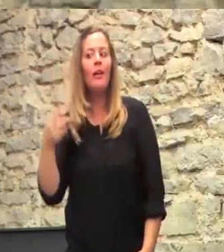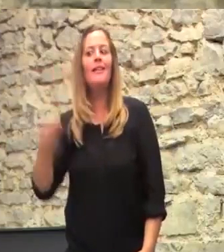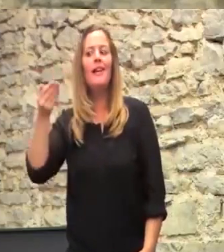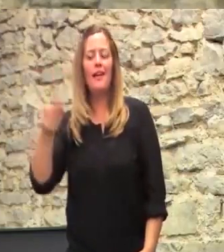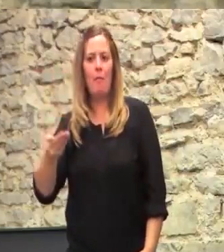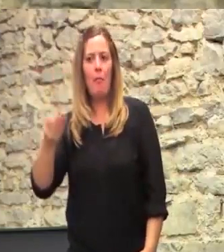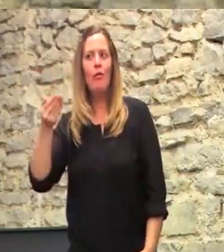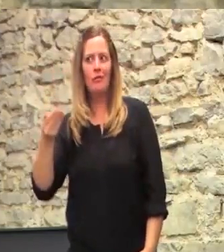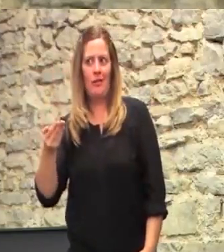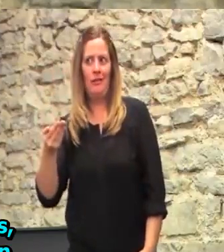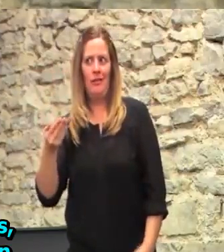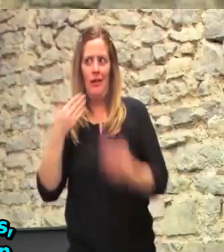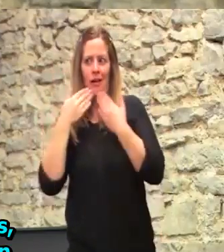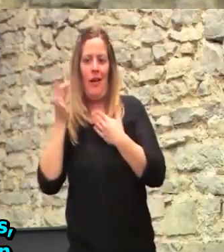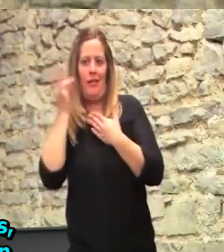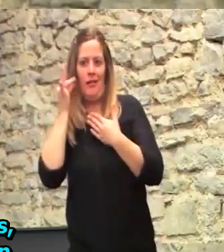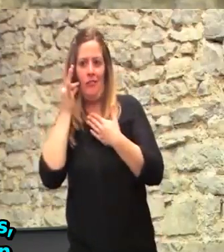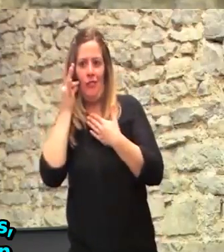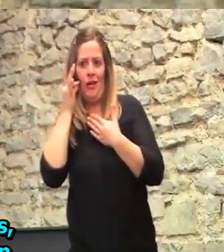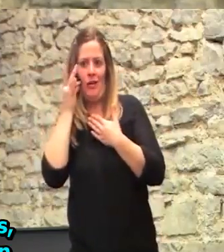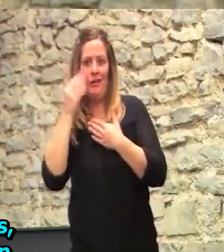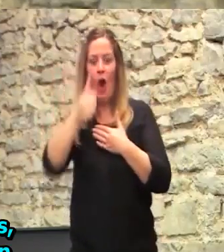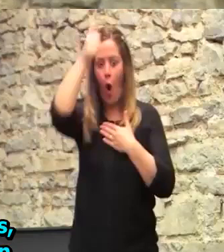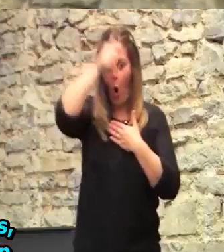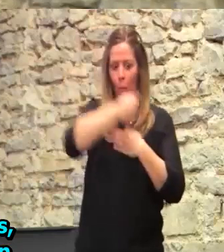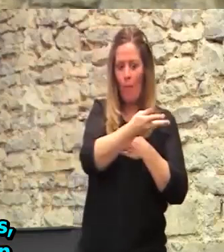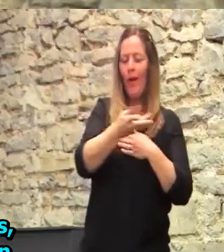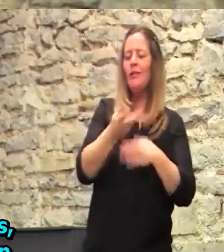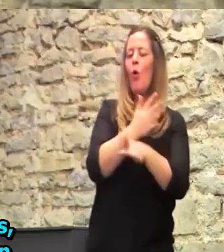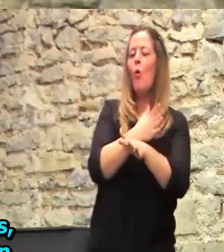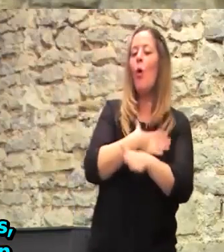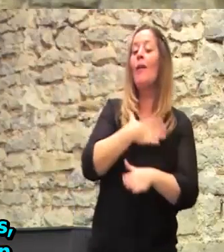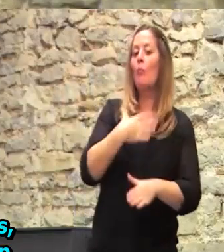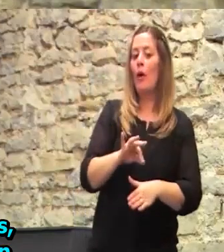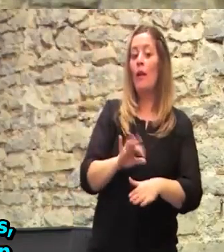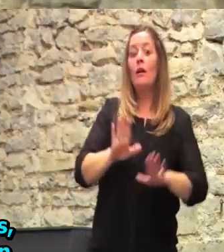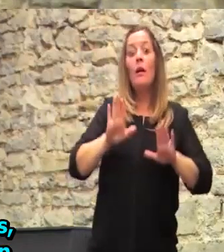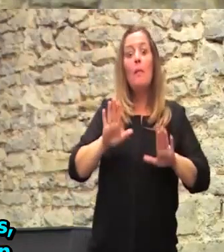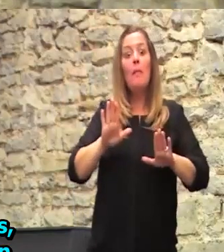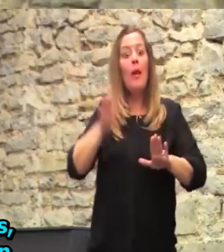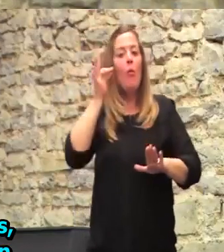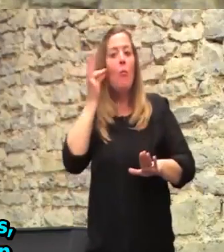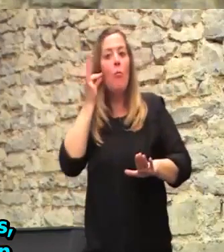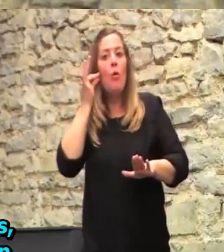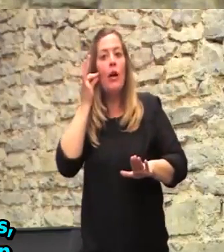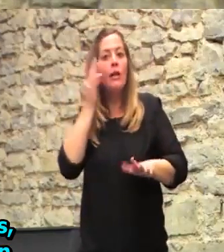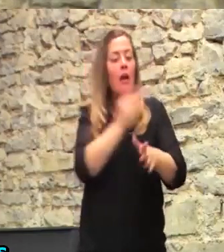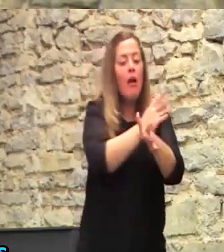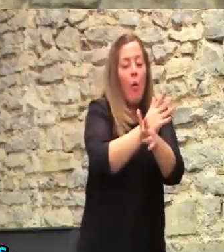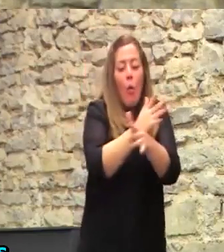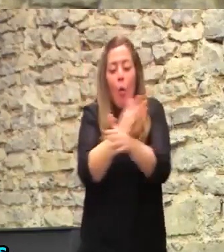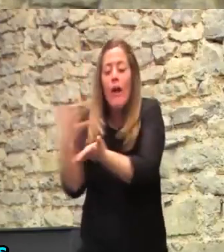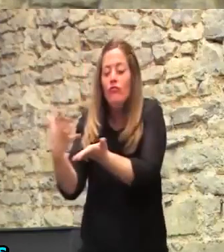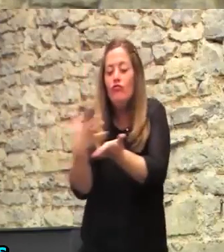de de los demás pero íbamos a estar en todas las jugadas porque el balón en estos juegos de balón